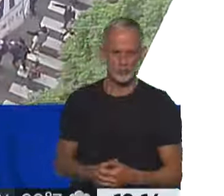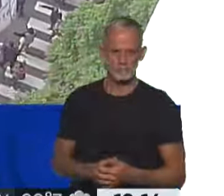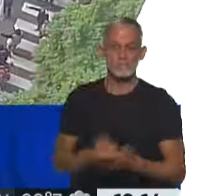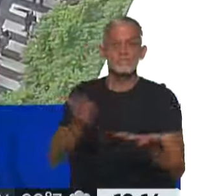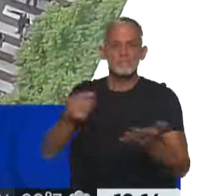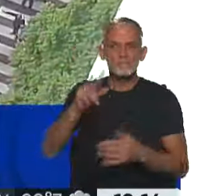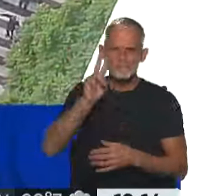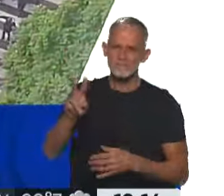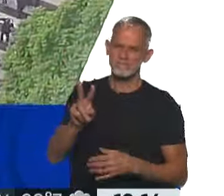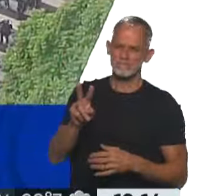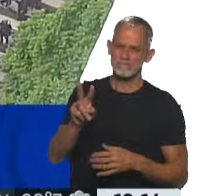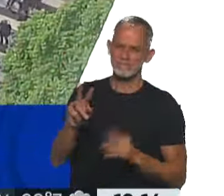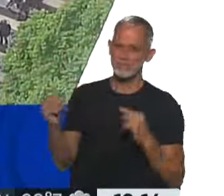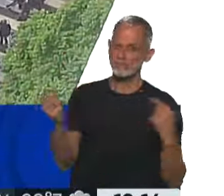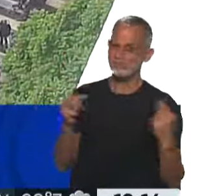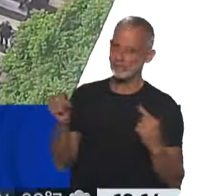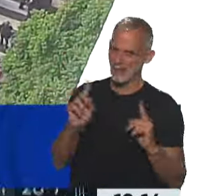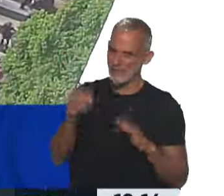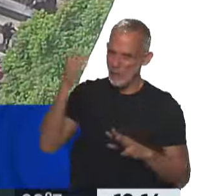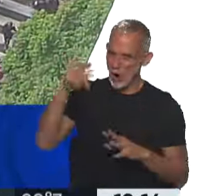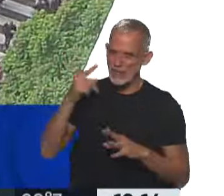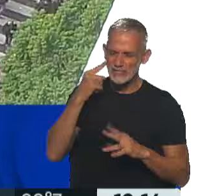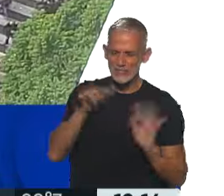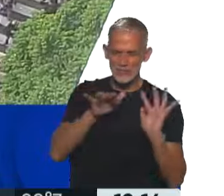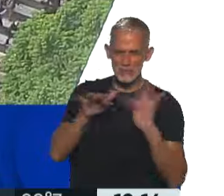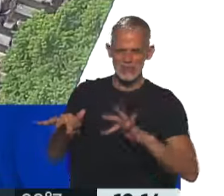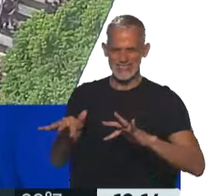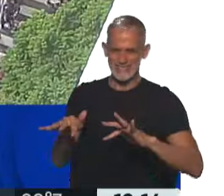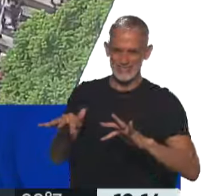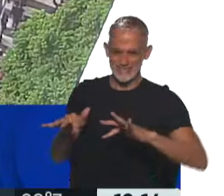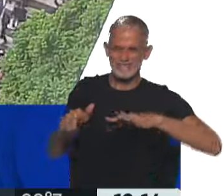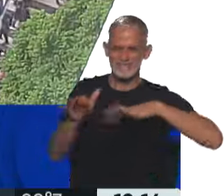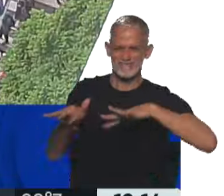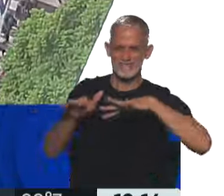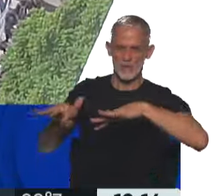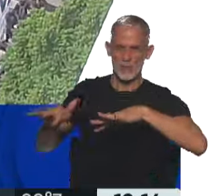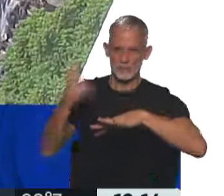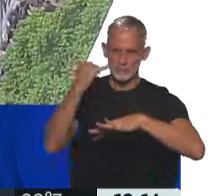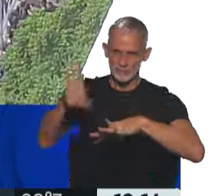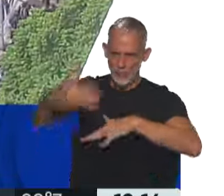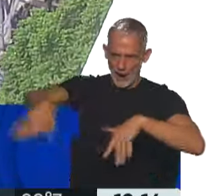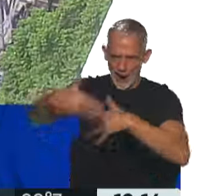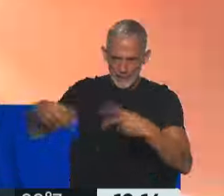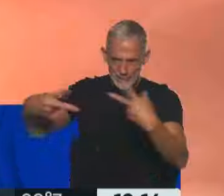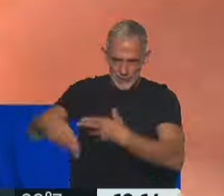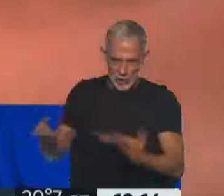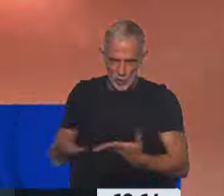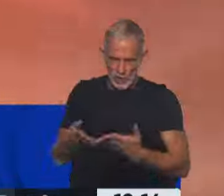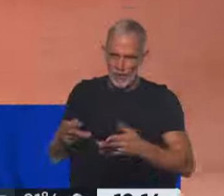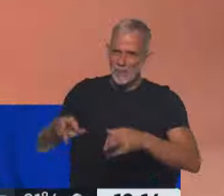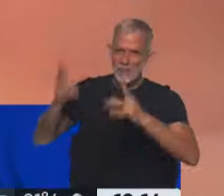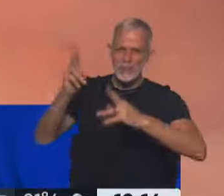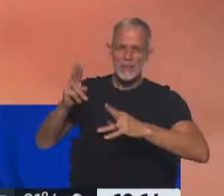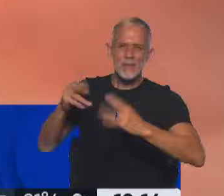se observaba la tensión desde el momento mismo de la concentración, cuando los manifestantes ya se encontraban frente al